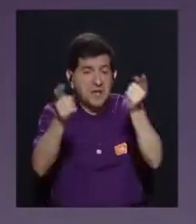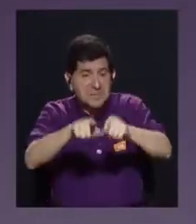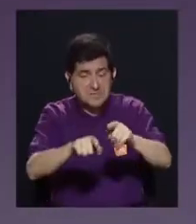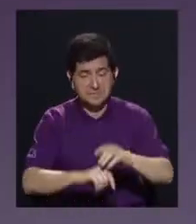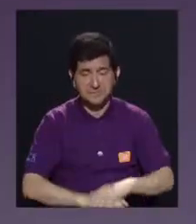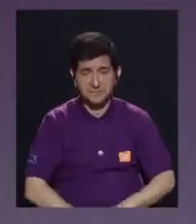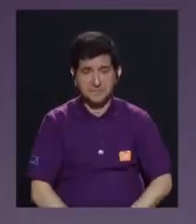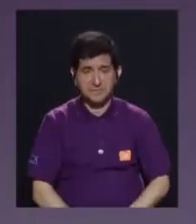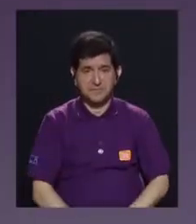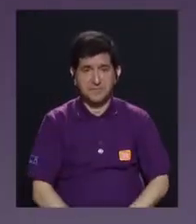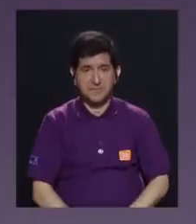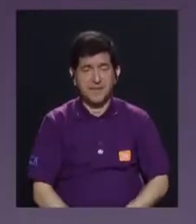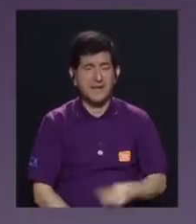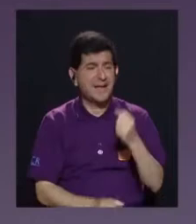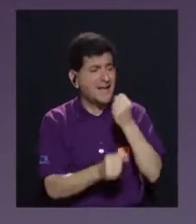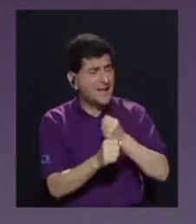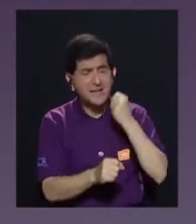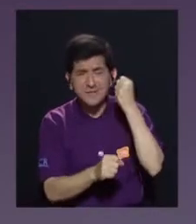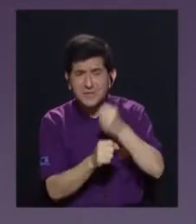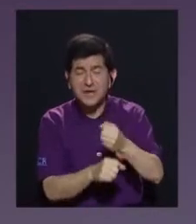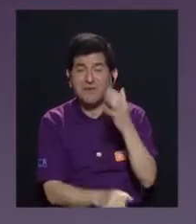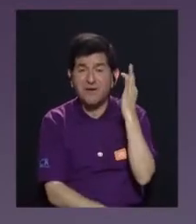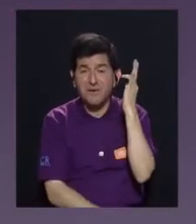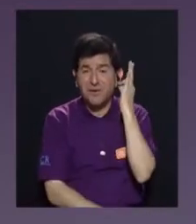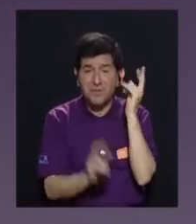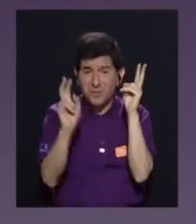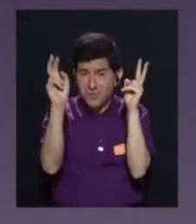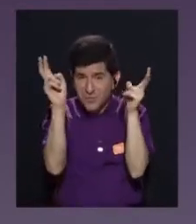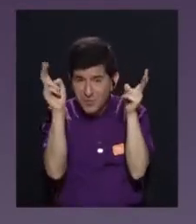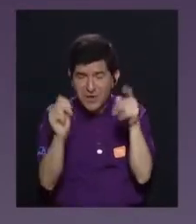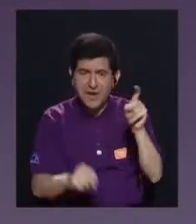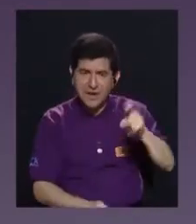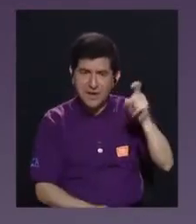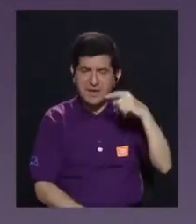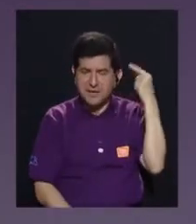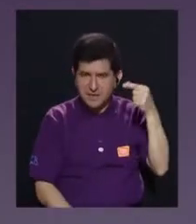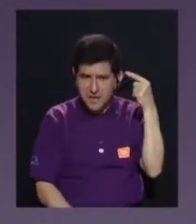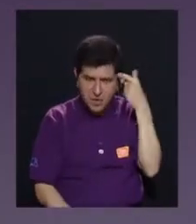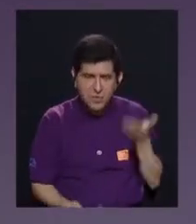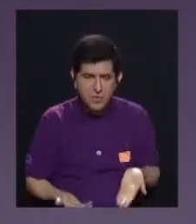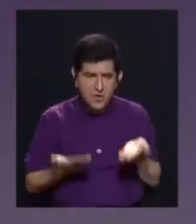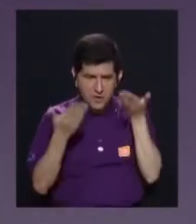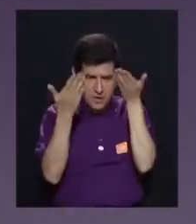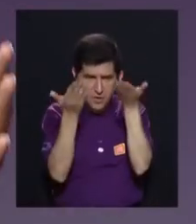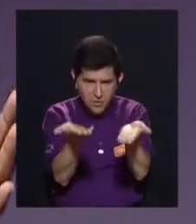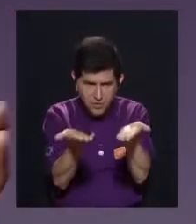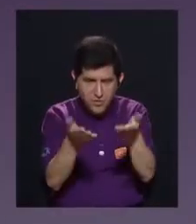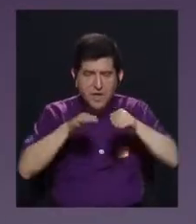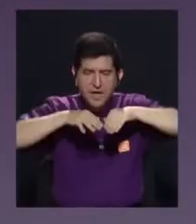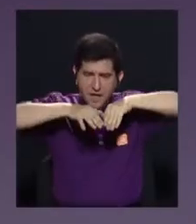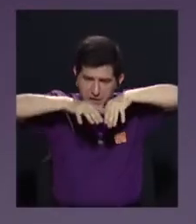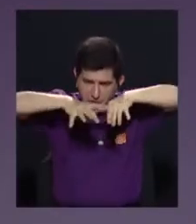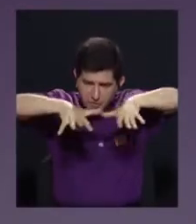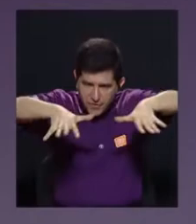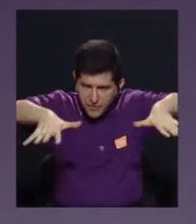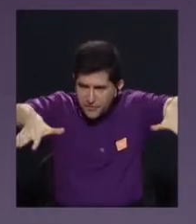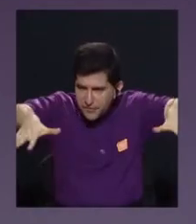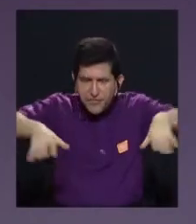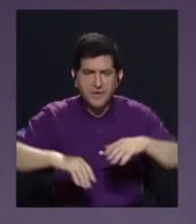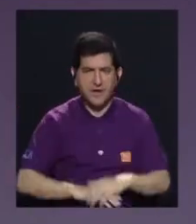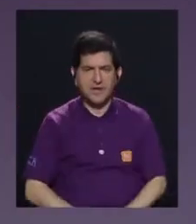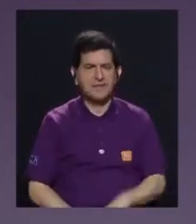o sea es son tareas de mujeres que necesita el estado brindar una red muchísimo